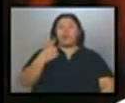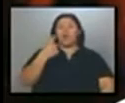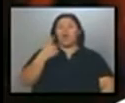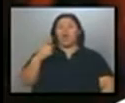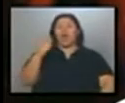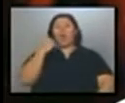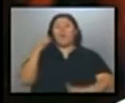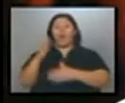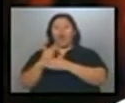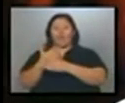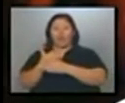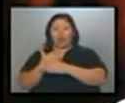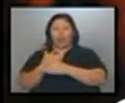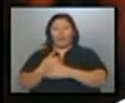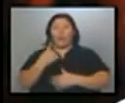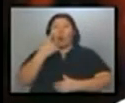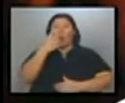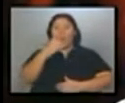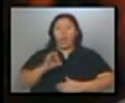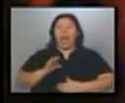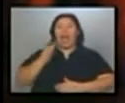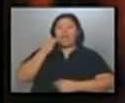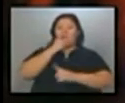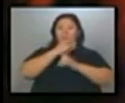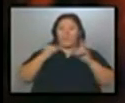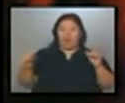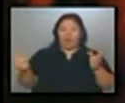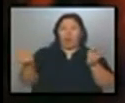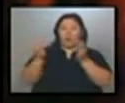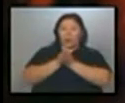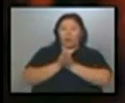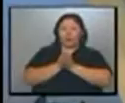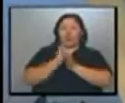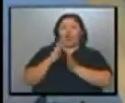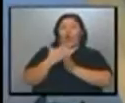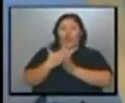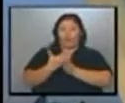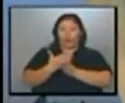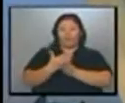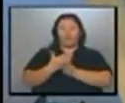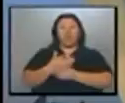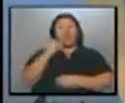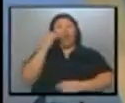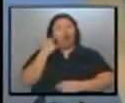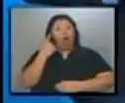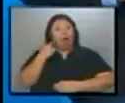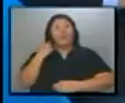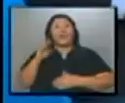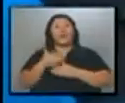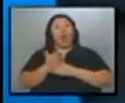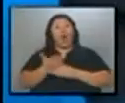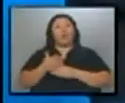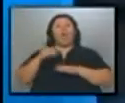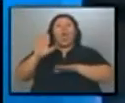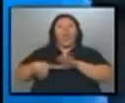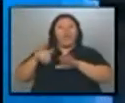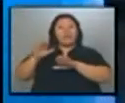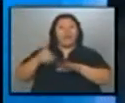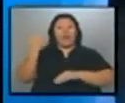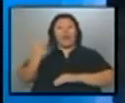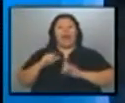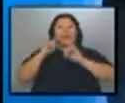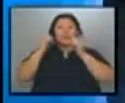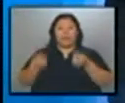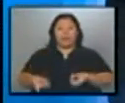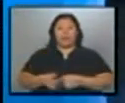novio también con skate. Oh, ¿se da cuenta, ¿cómo se Alejo? Usa, Alejo? ¿Se da cuenta? Mañana que traemos un skate. El skate. Mañana tenía uno cuando era chico. El novio de Noelia Marsol